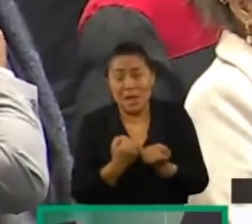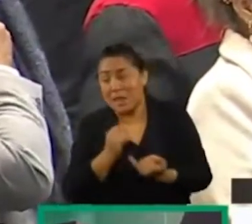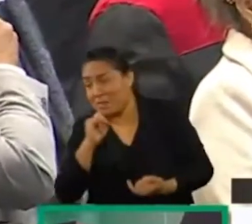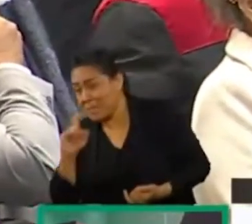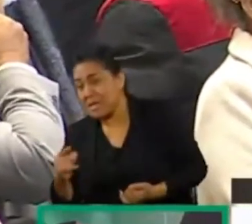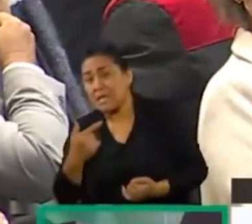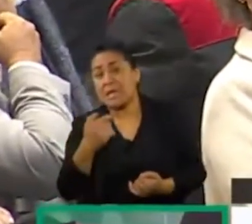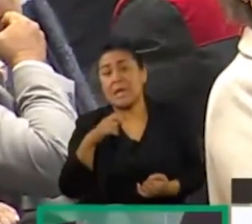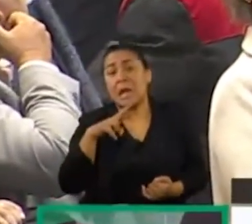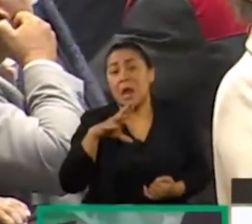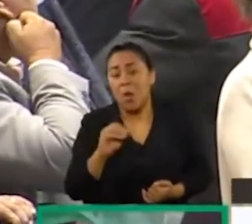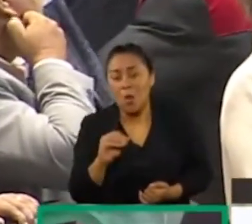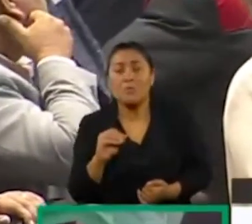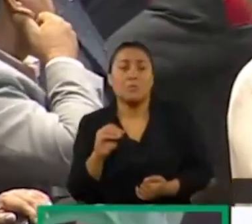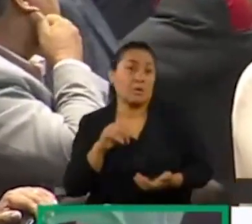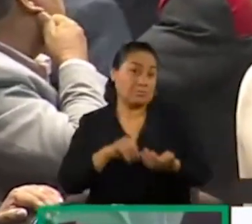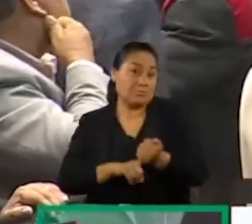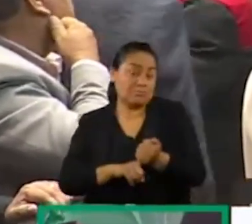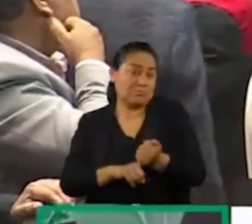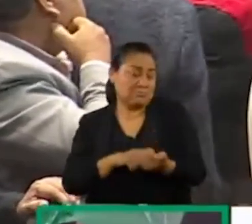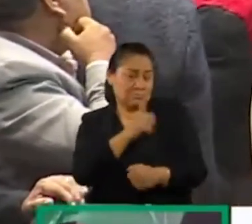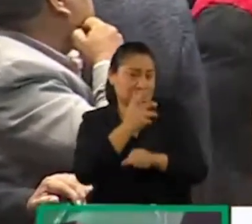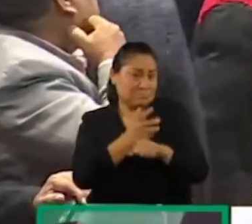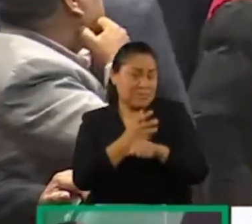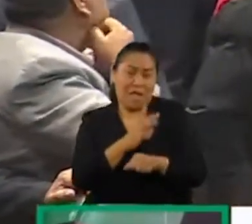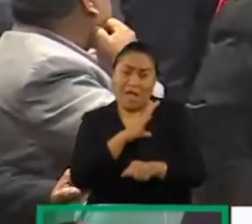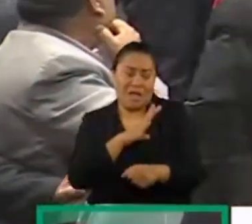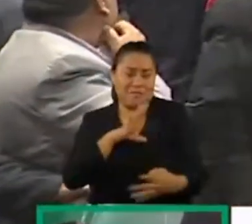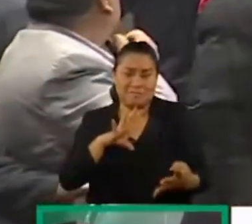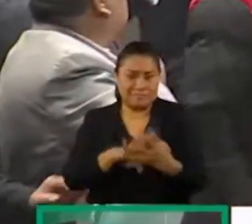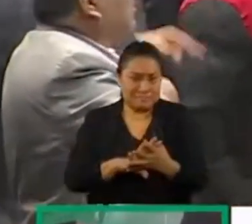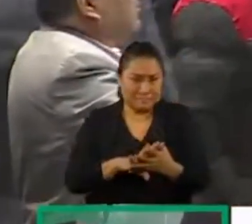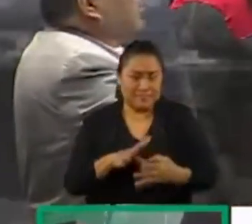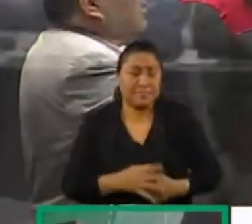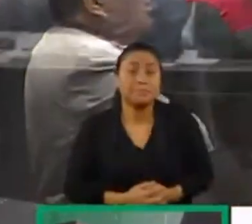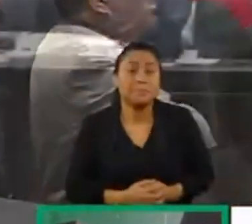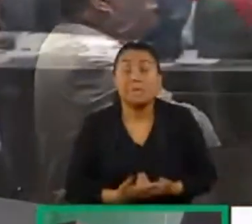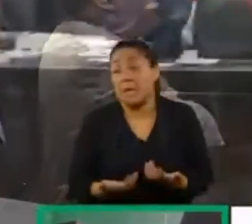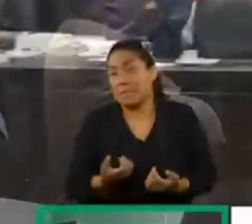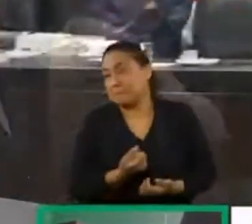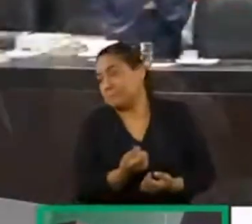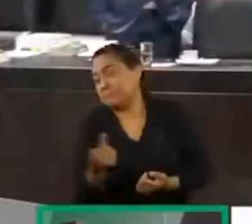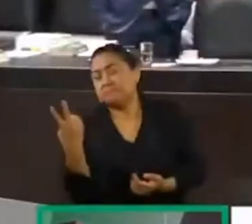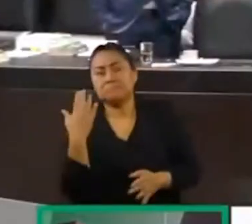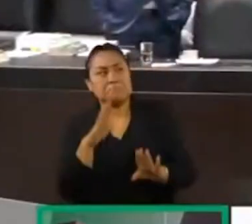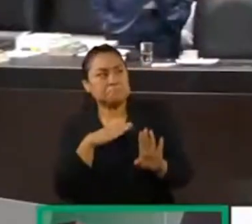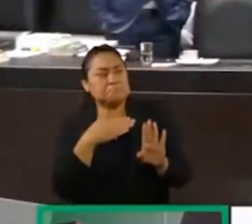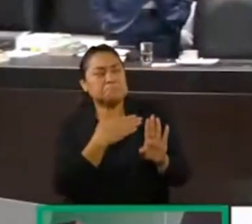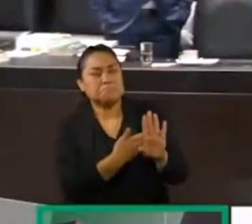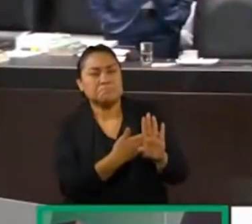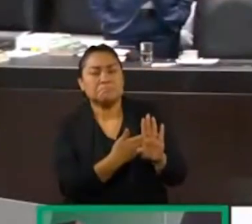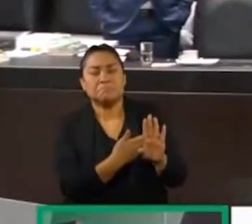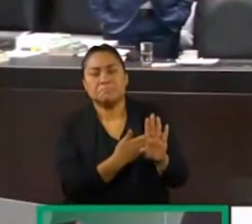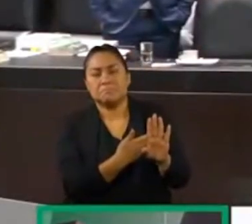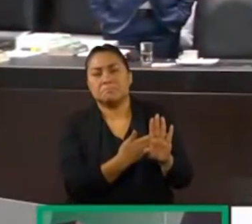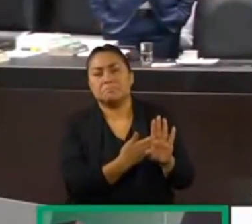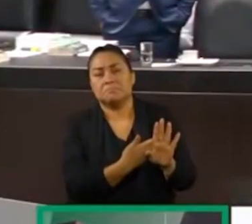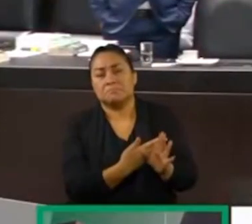Luna, hoy preso en Estados Unidos. Quienes atacan a...